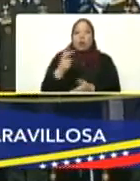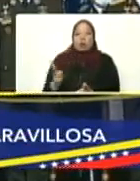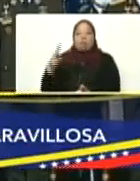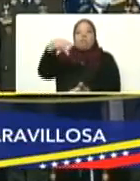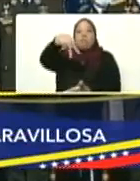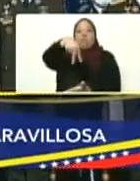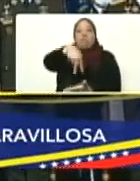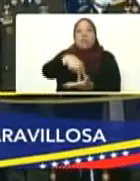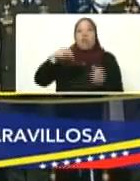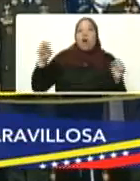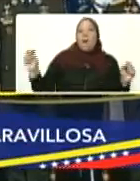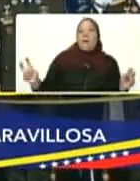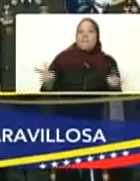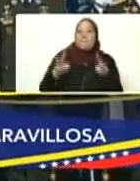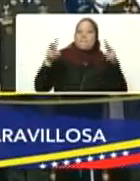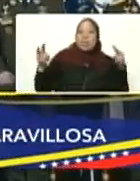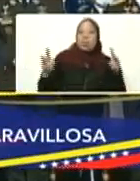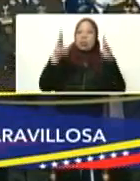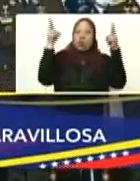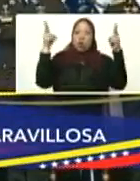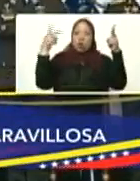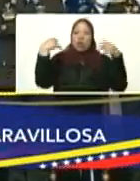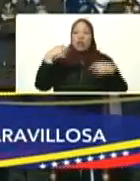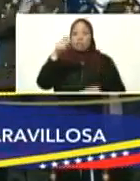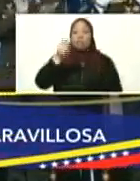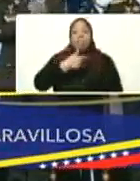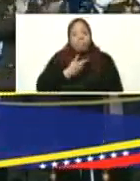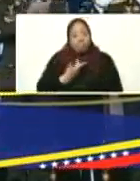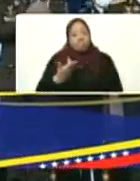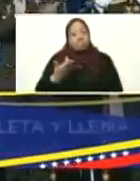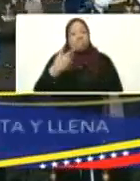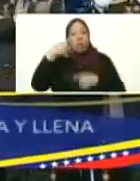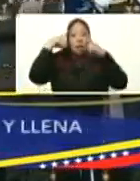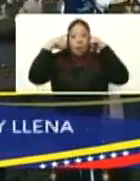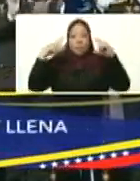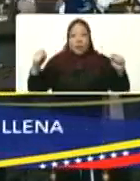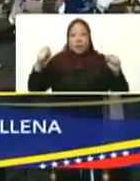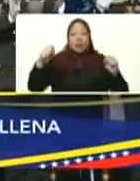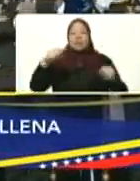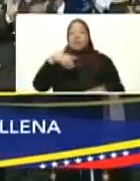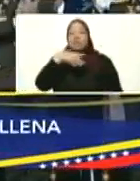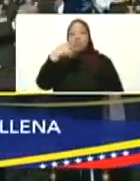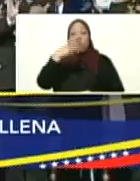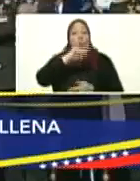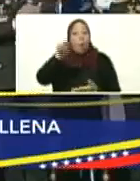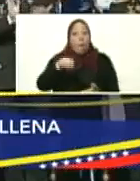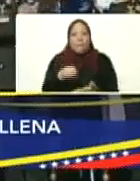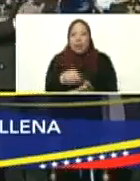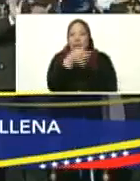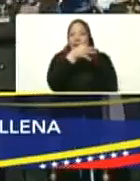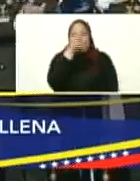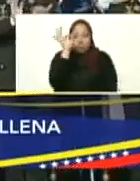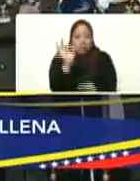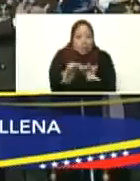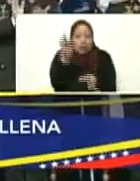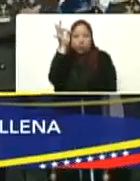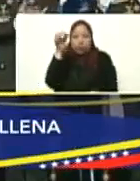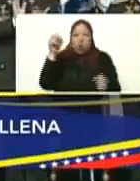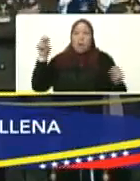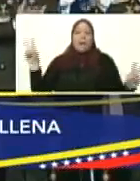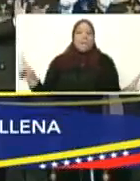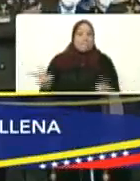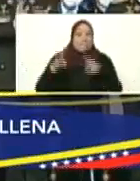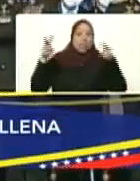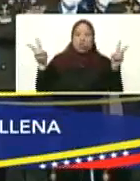y victorioso. Así debe ser una carrera militar. Completa, exitosa,